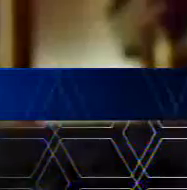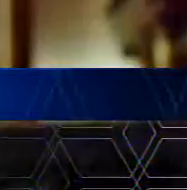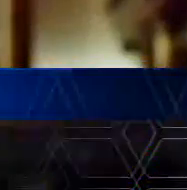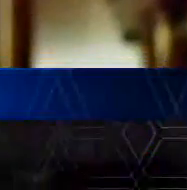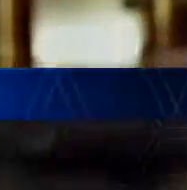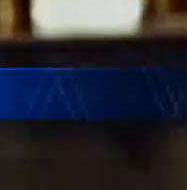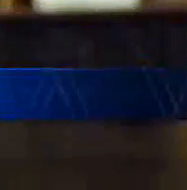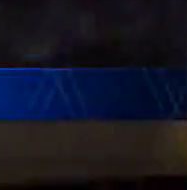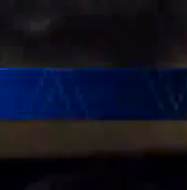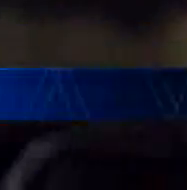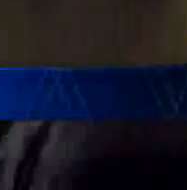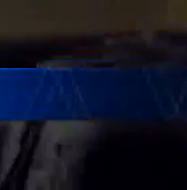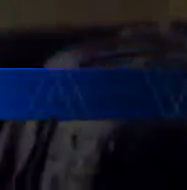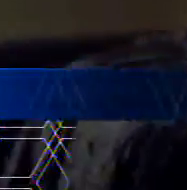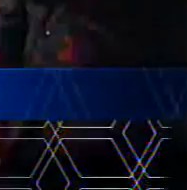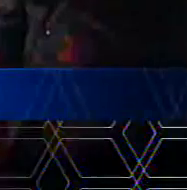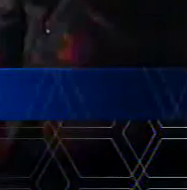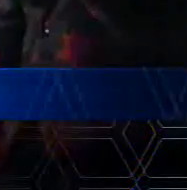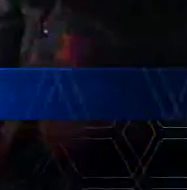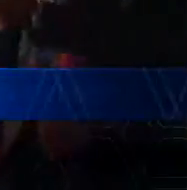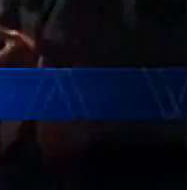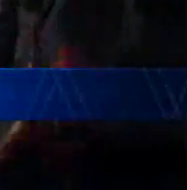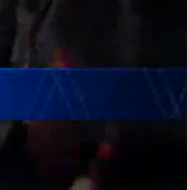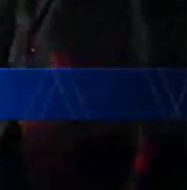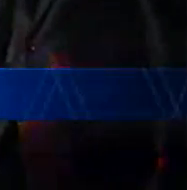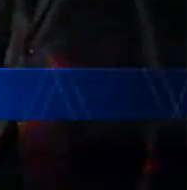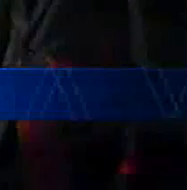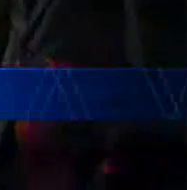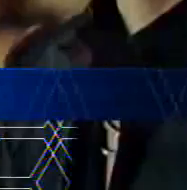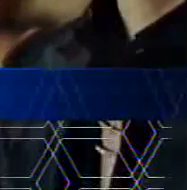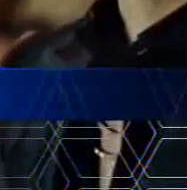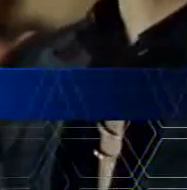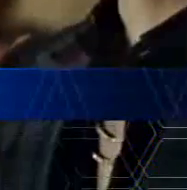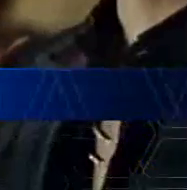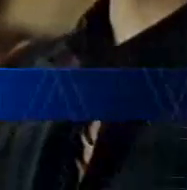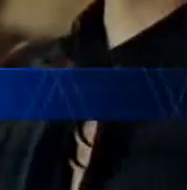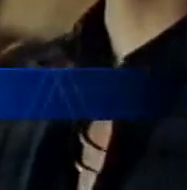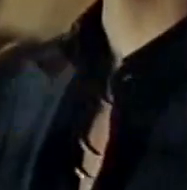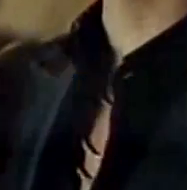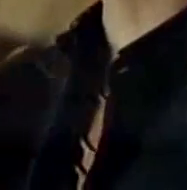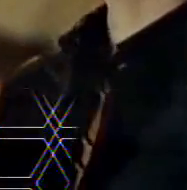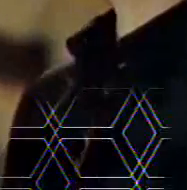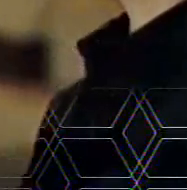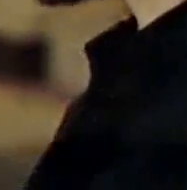Para cantar en inglés, cantante Maluma se prepara nuevos temas.